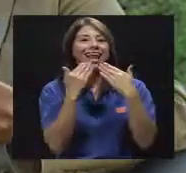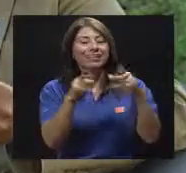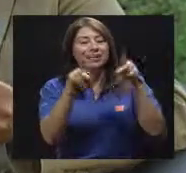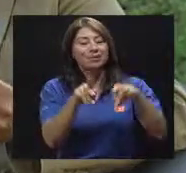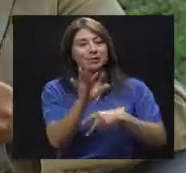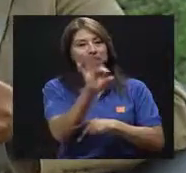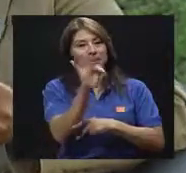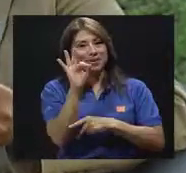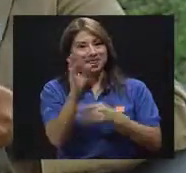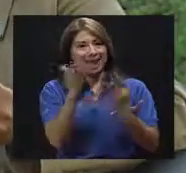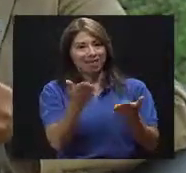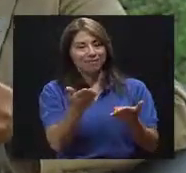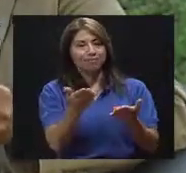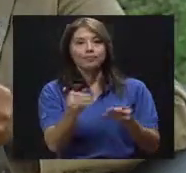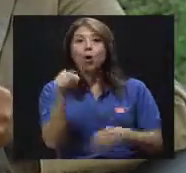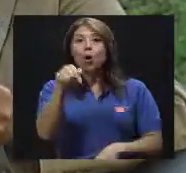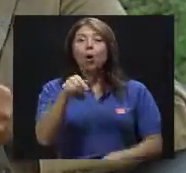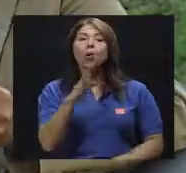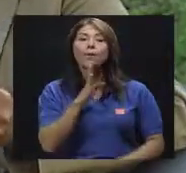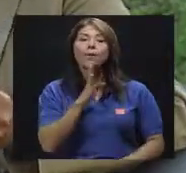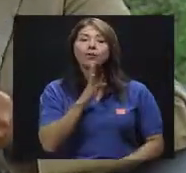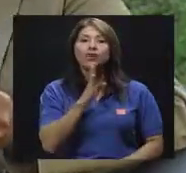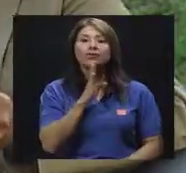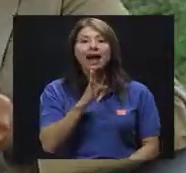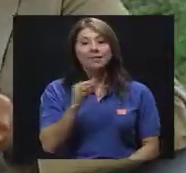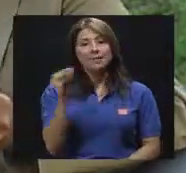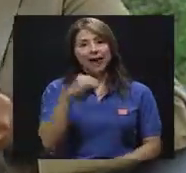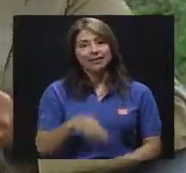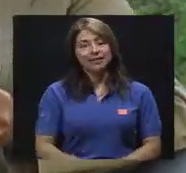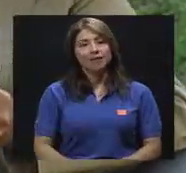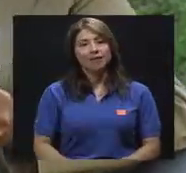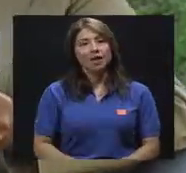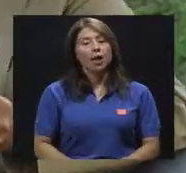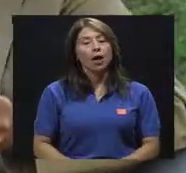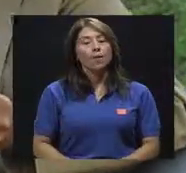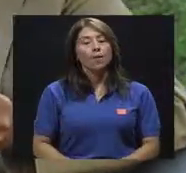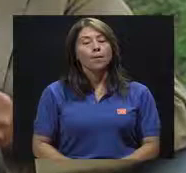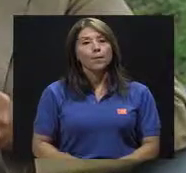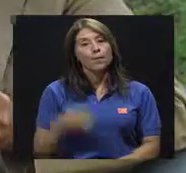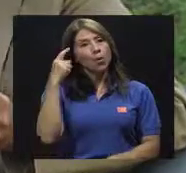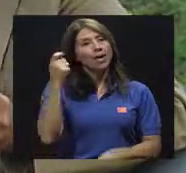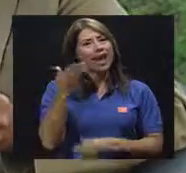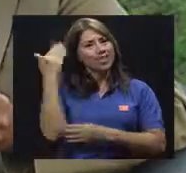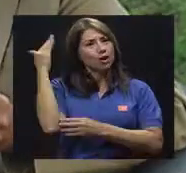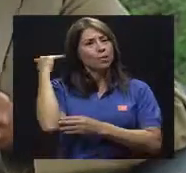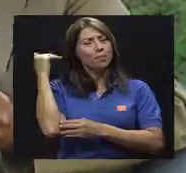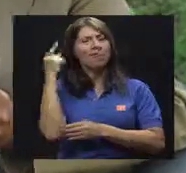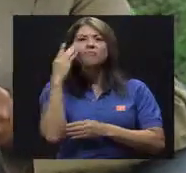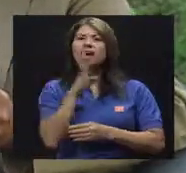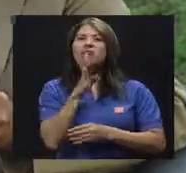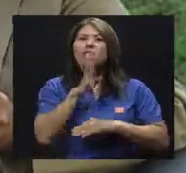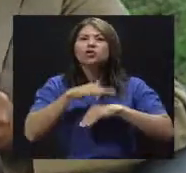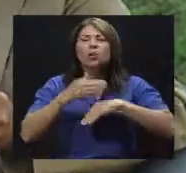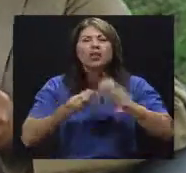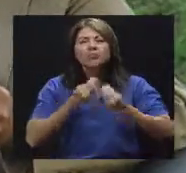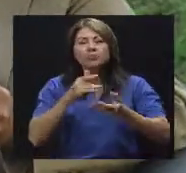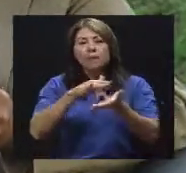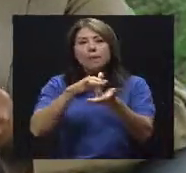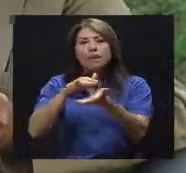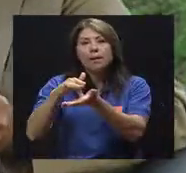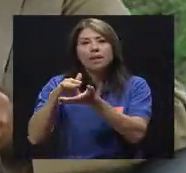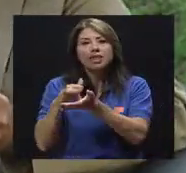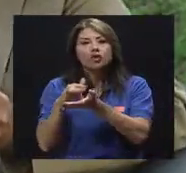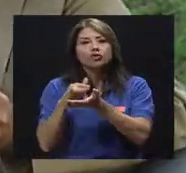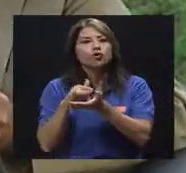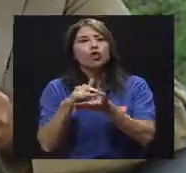precisamente vamos a abocarnos a hablar un poco más, porque anteriormente era sobre cómo guardábamos, almacenábamos los medicamentos. Ahora son esas consultas de